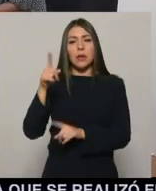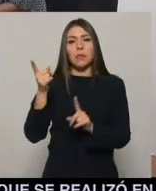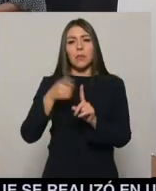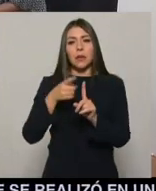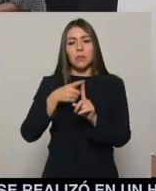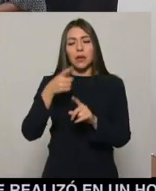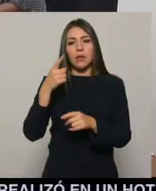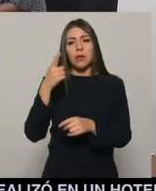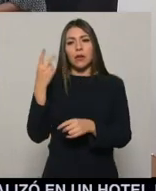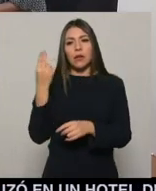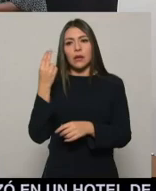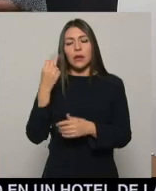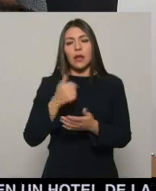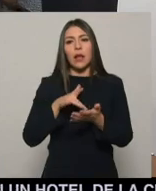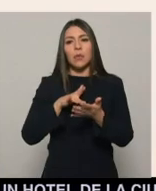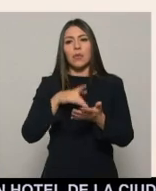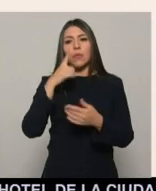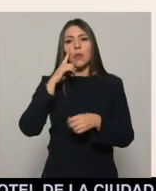social?